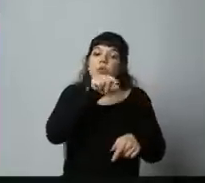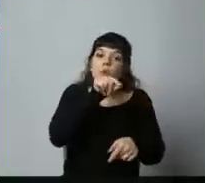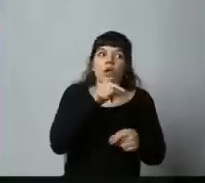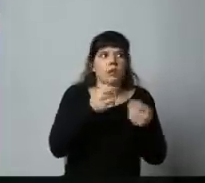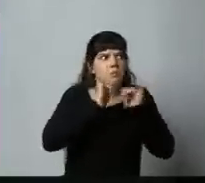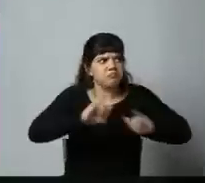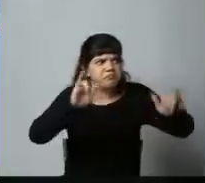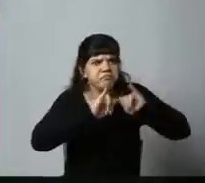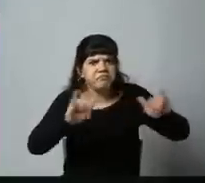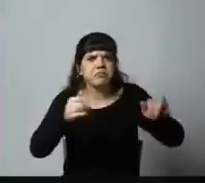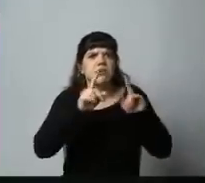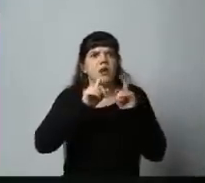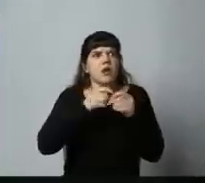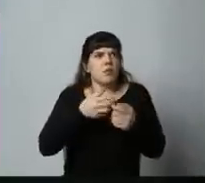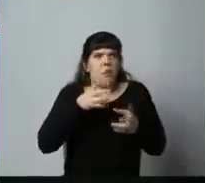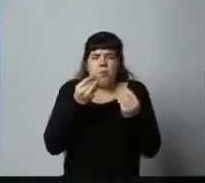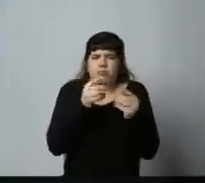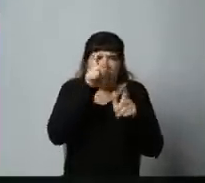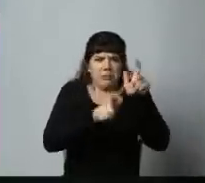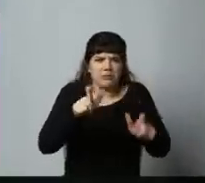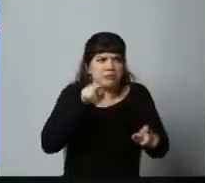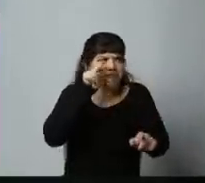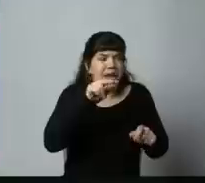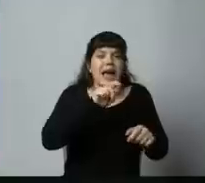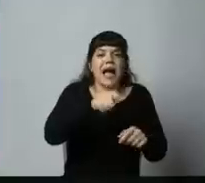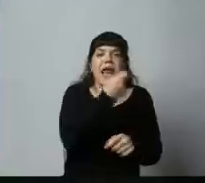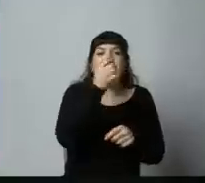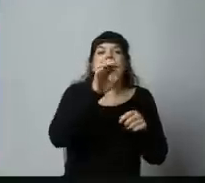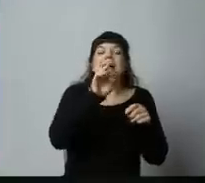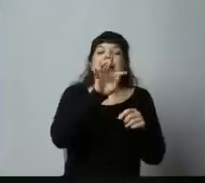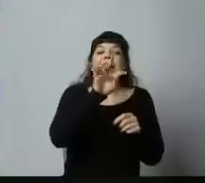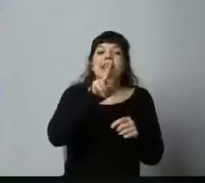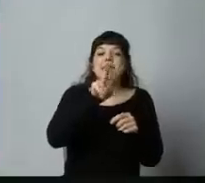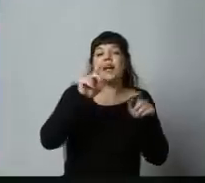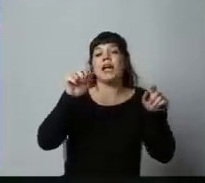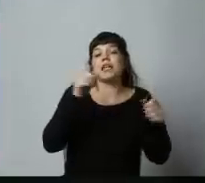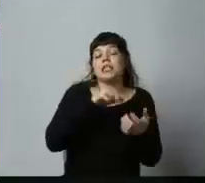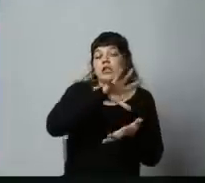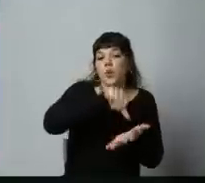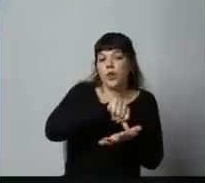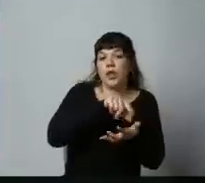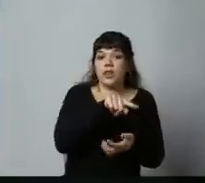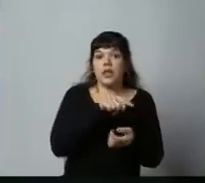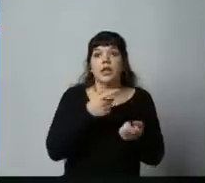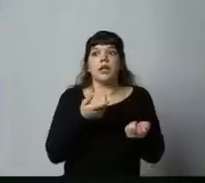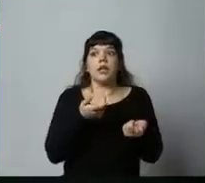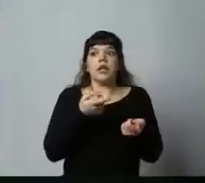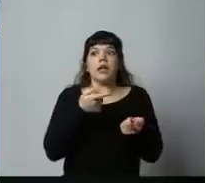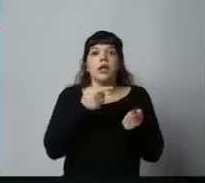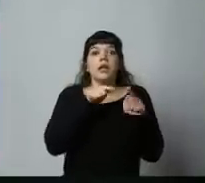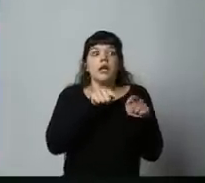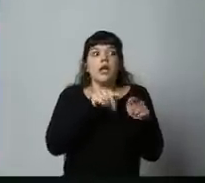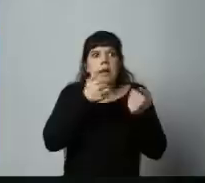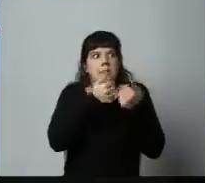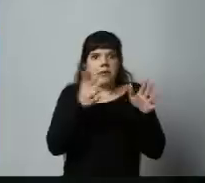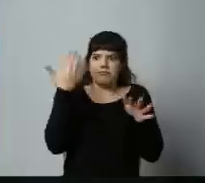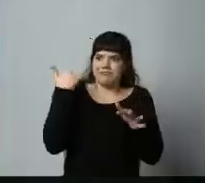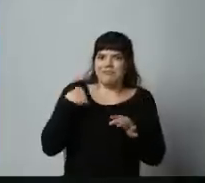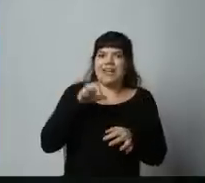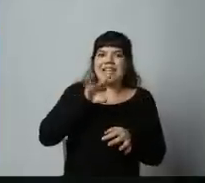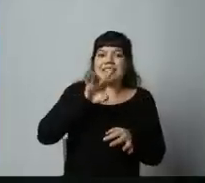tendencia de audiencia de TV ciudad y nos viene sucediendo a nosotros viernes a viernes desde que comenzamos el 15 de